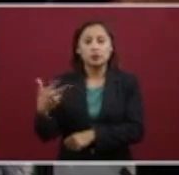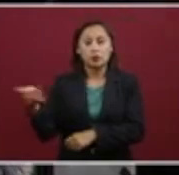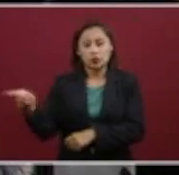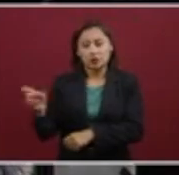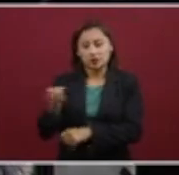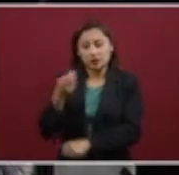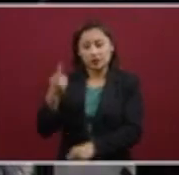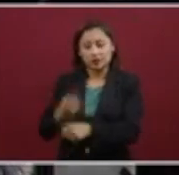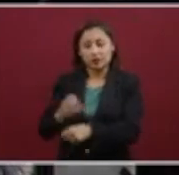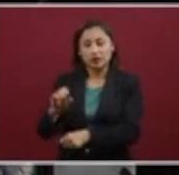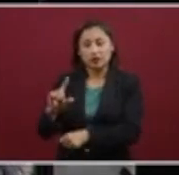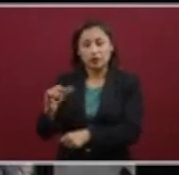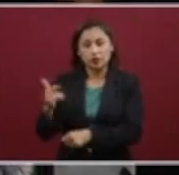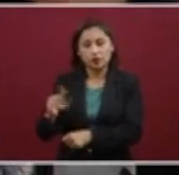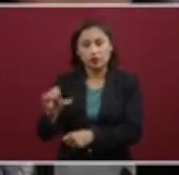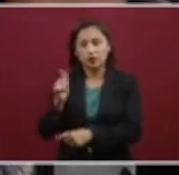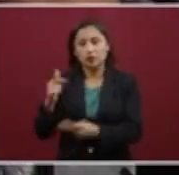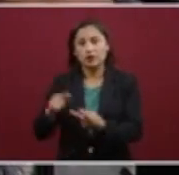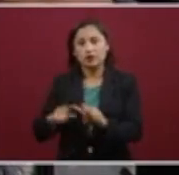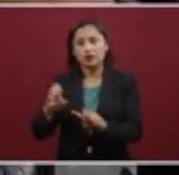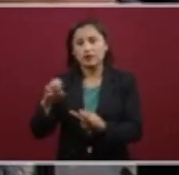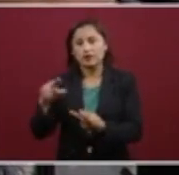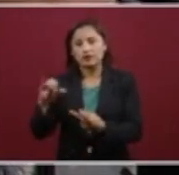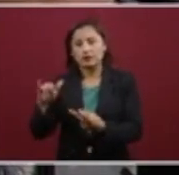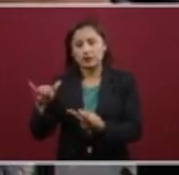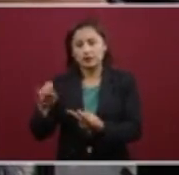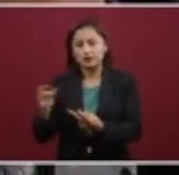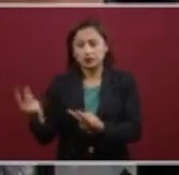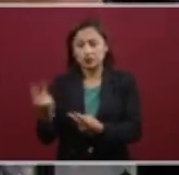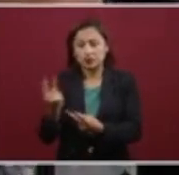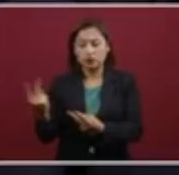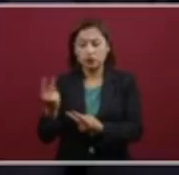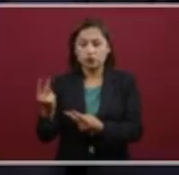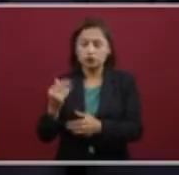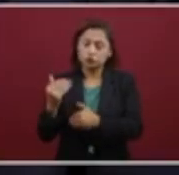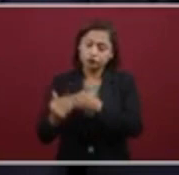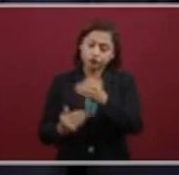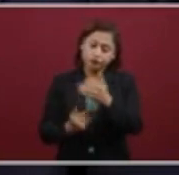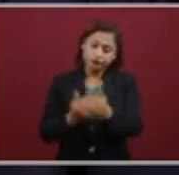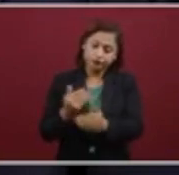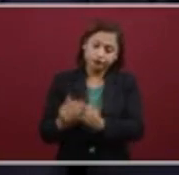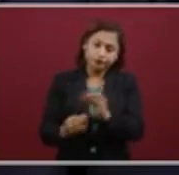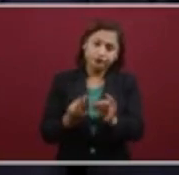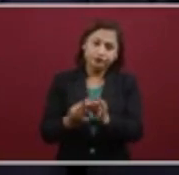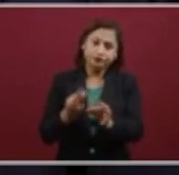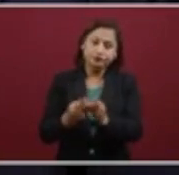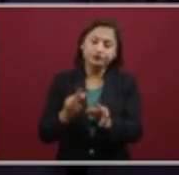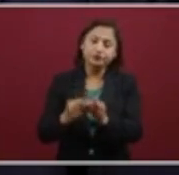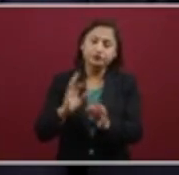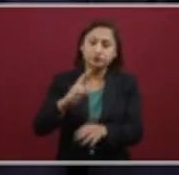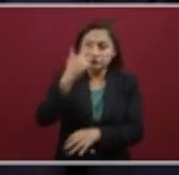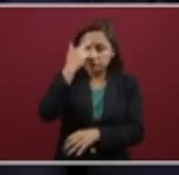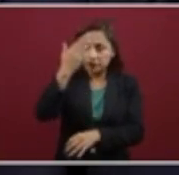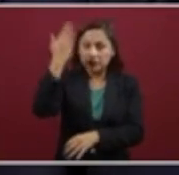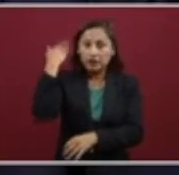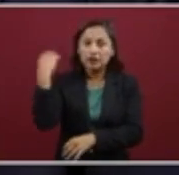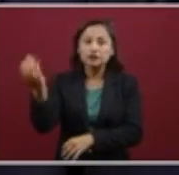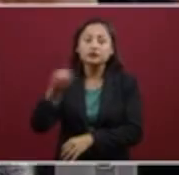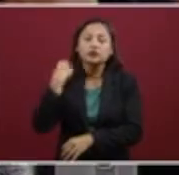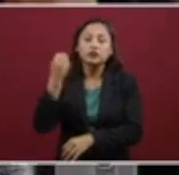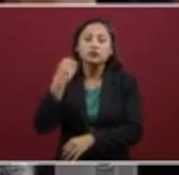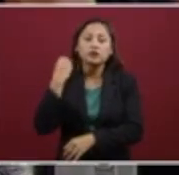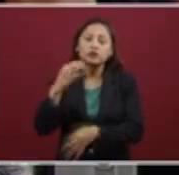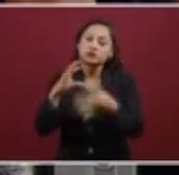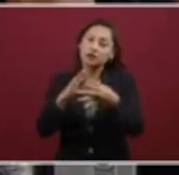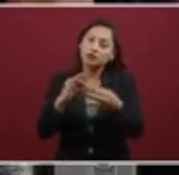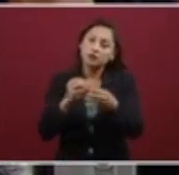Cordero y el licenciado Alejandro Encinas dieron atención al seguimiento, y aquí en la conferencia de prensa informaron la atención que se le